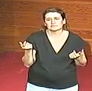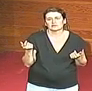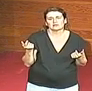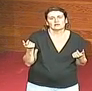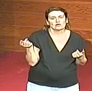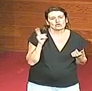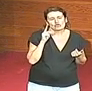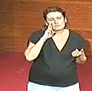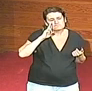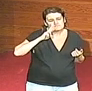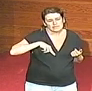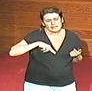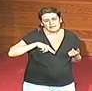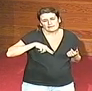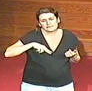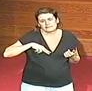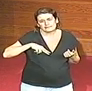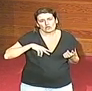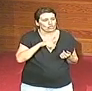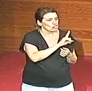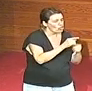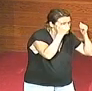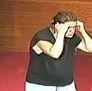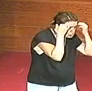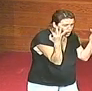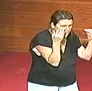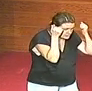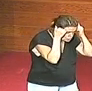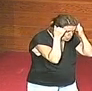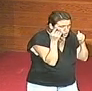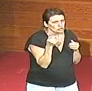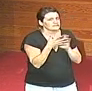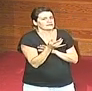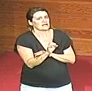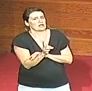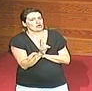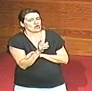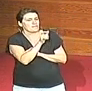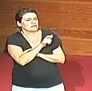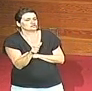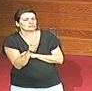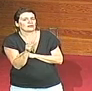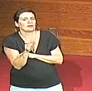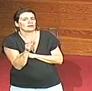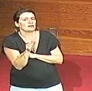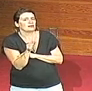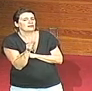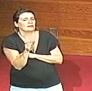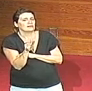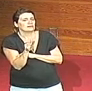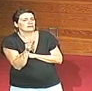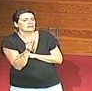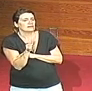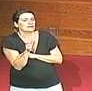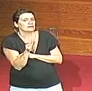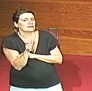mirar dónde estudió, qué estudió esa persona, no quiere decir que alguien que sea portavoz de